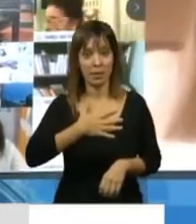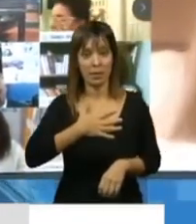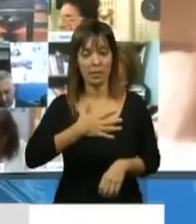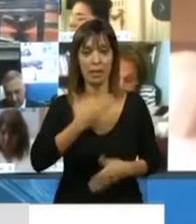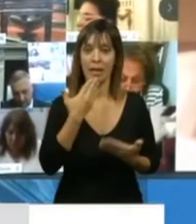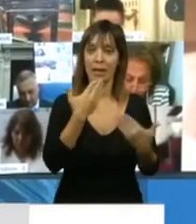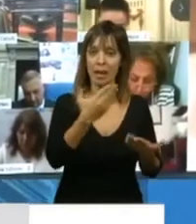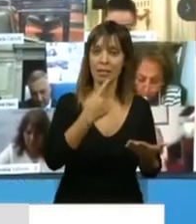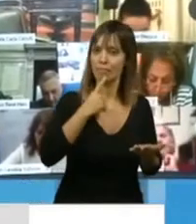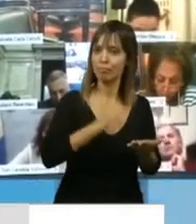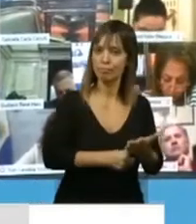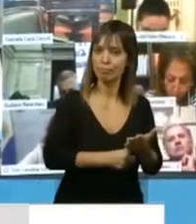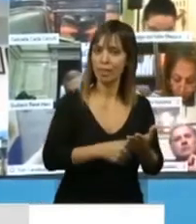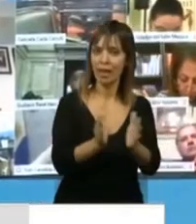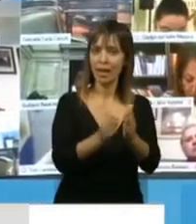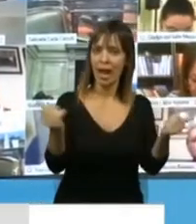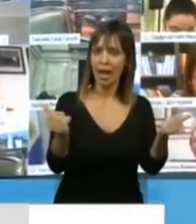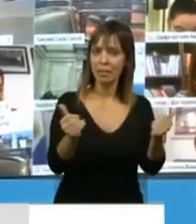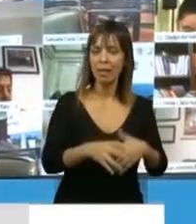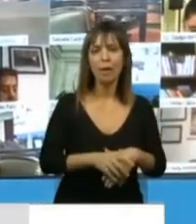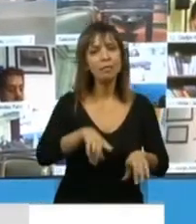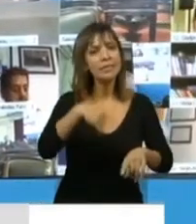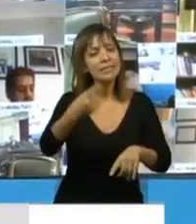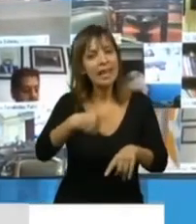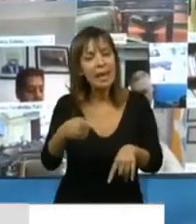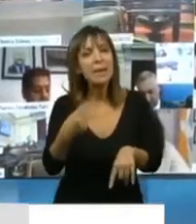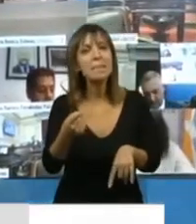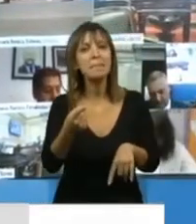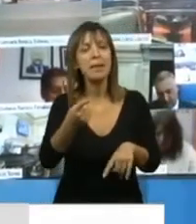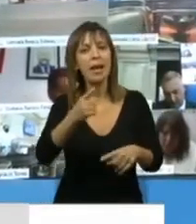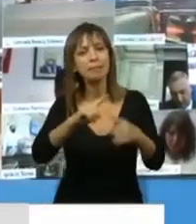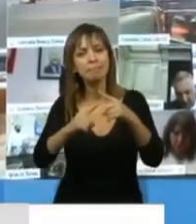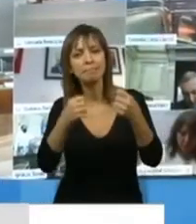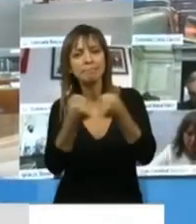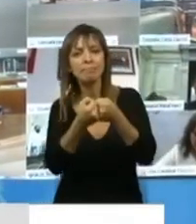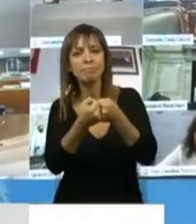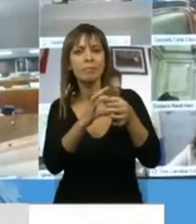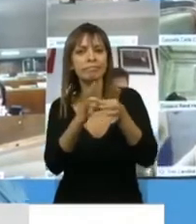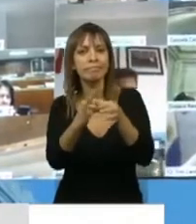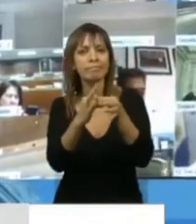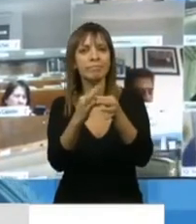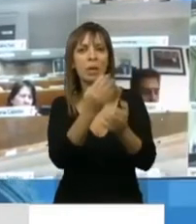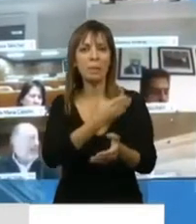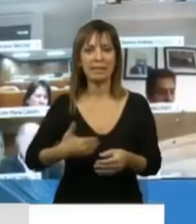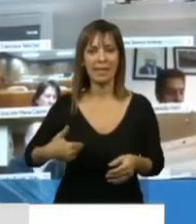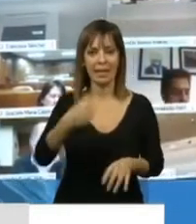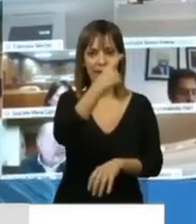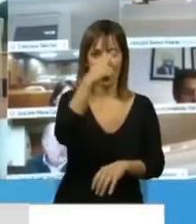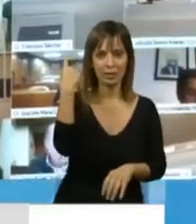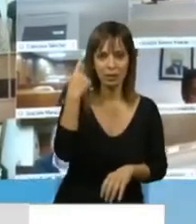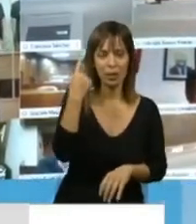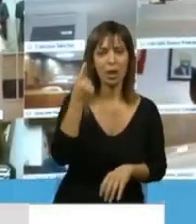e integral del gobierno que siempre ha actuado en consonancia con las decisiones del presidente de la República y del